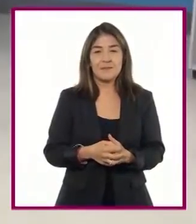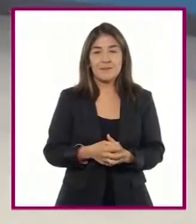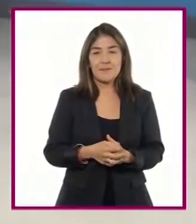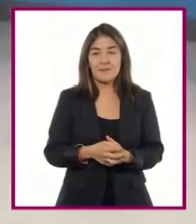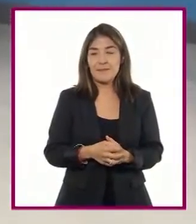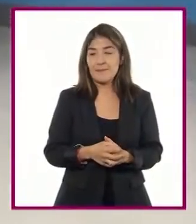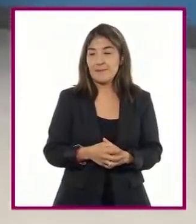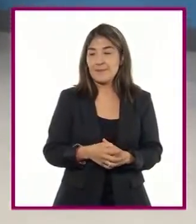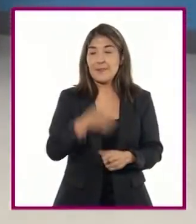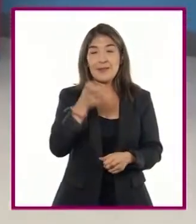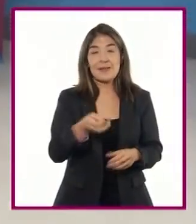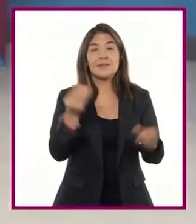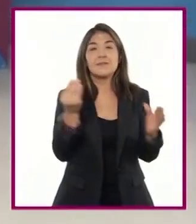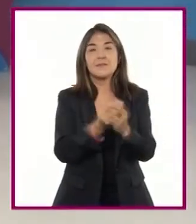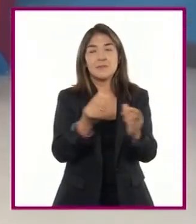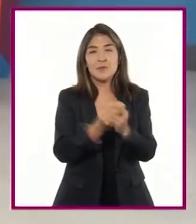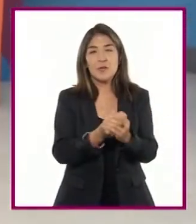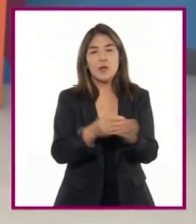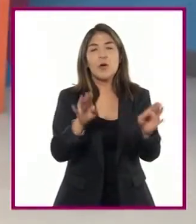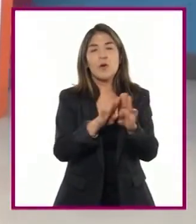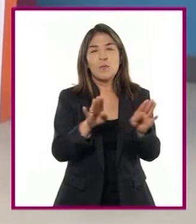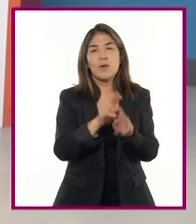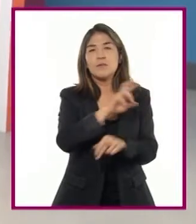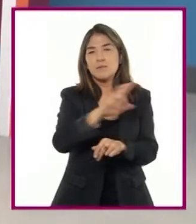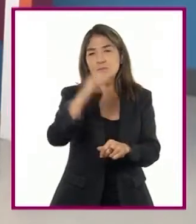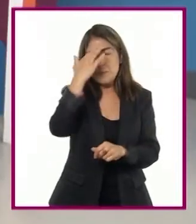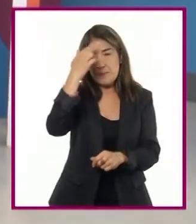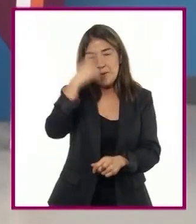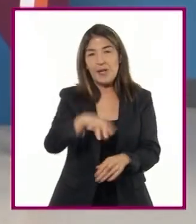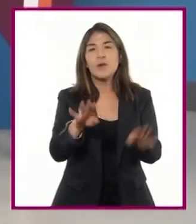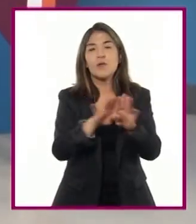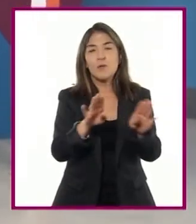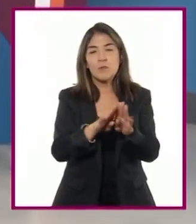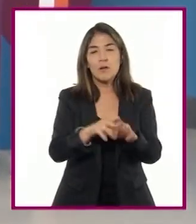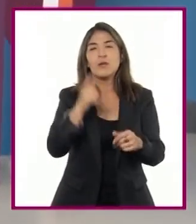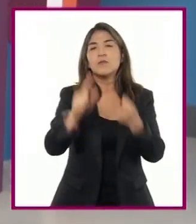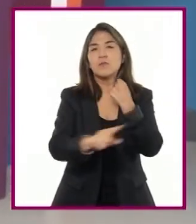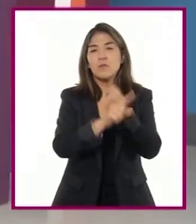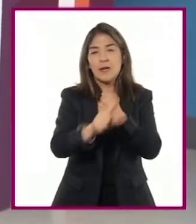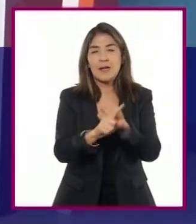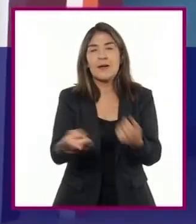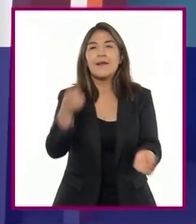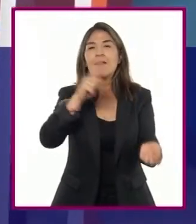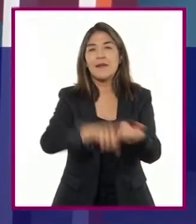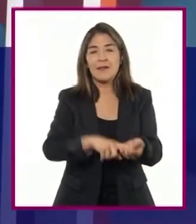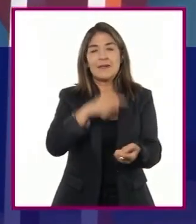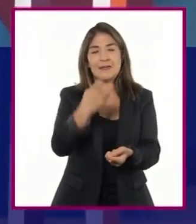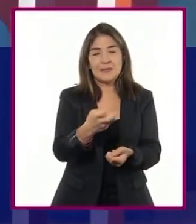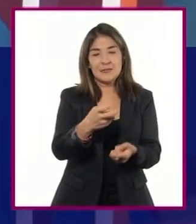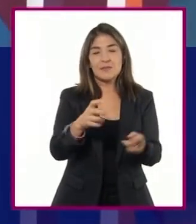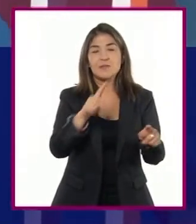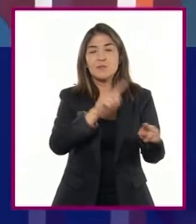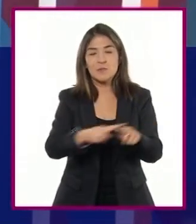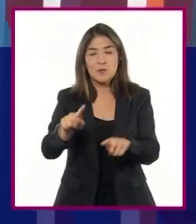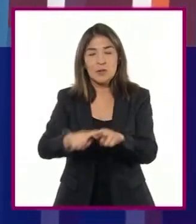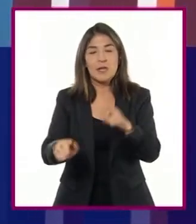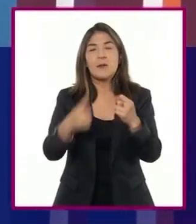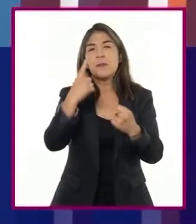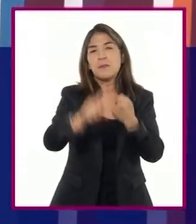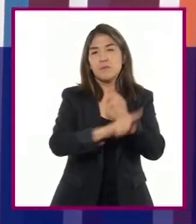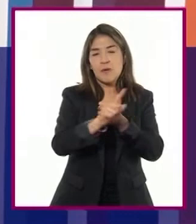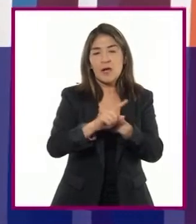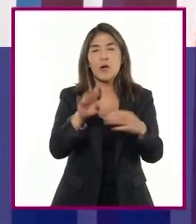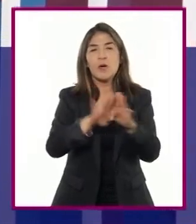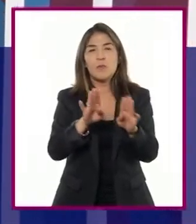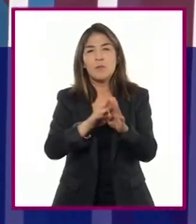En esta sesión buscaremos reconocer las maneras de resolver un conflicto sin el uso de la violencia, tomando en cuenta la